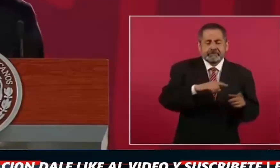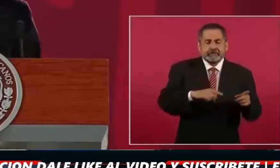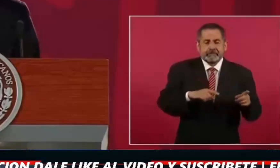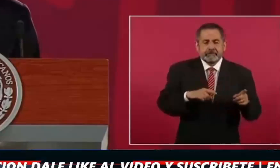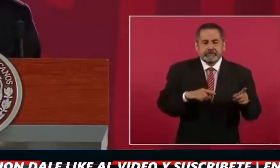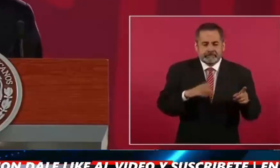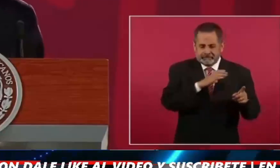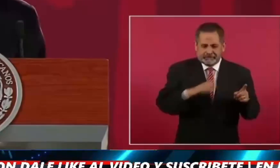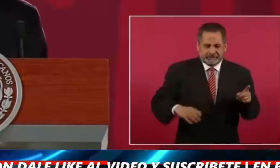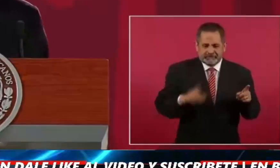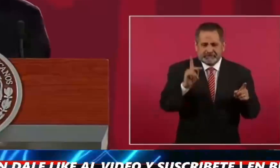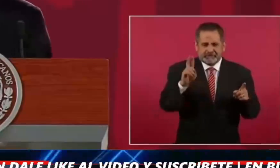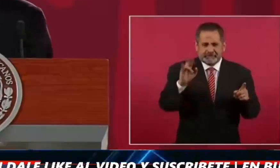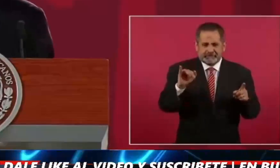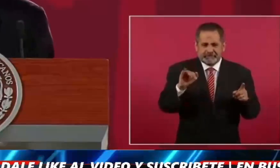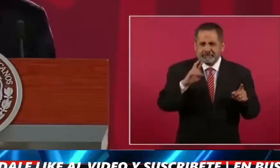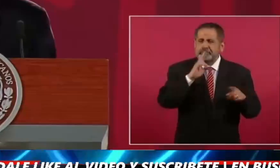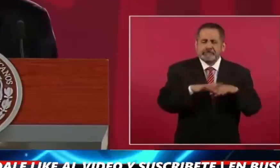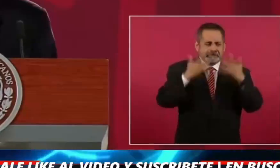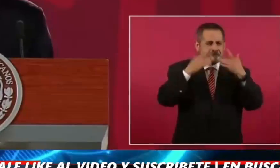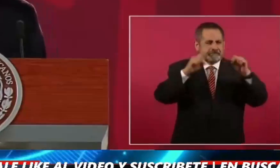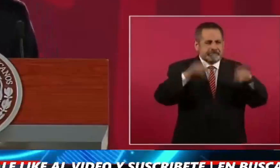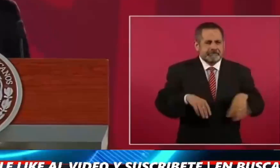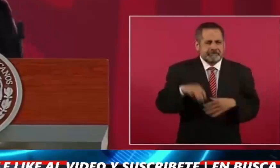el candidato del PRI, Mitt,